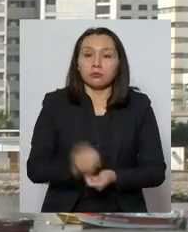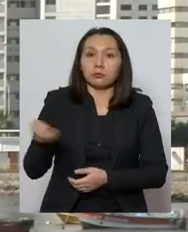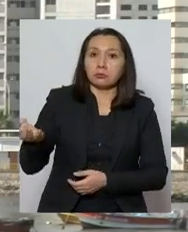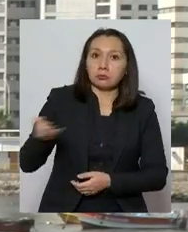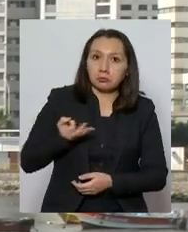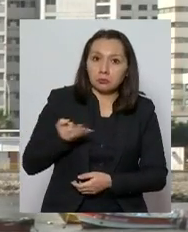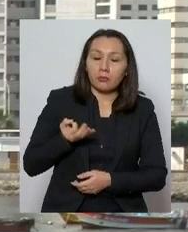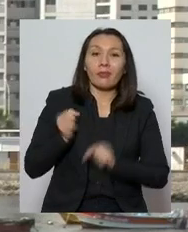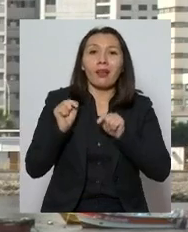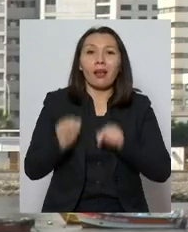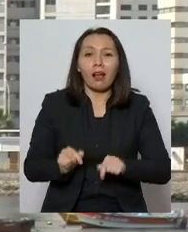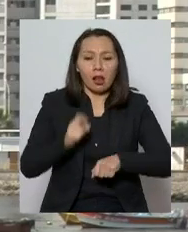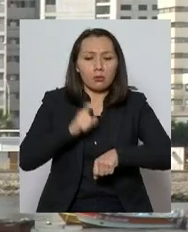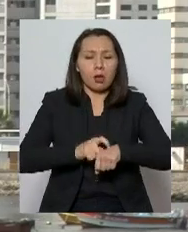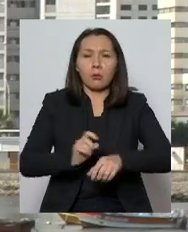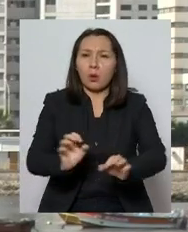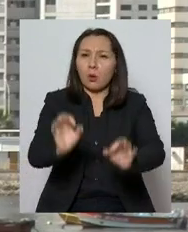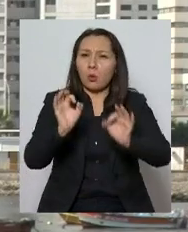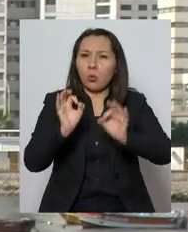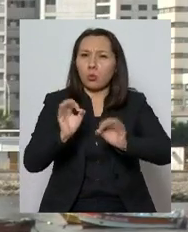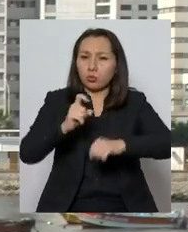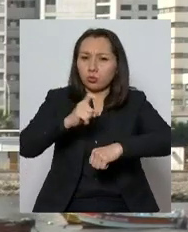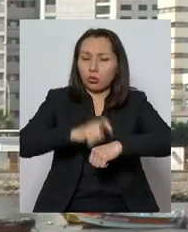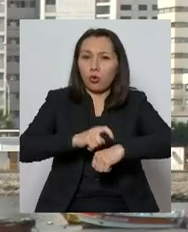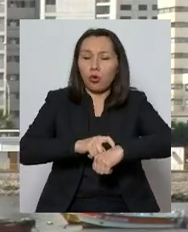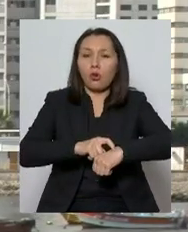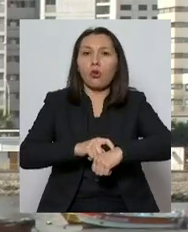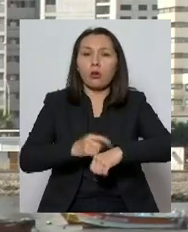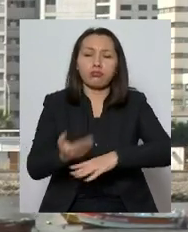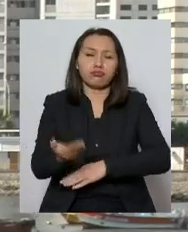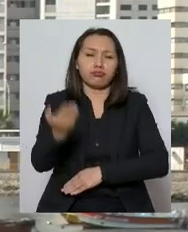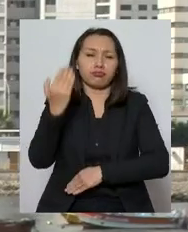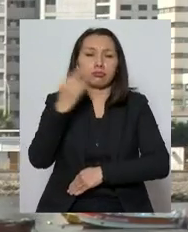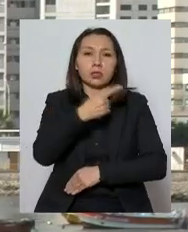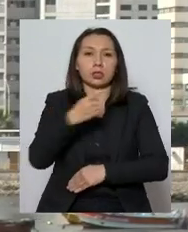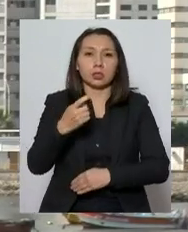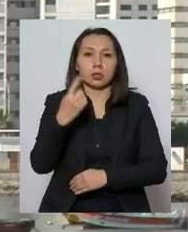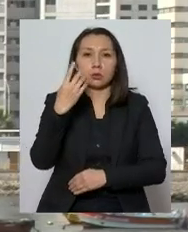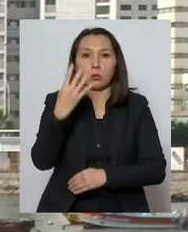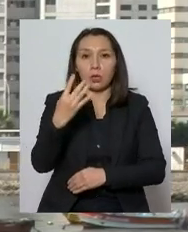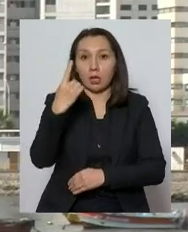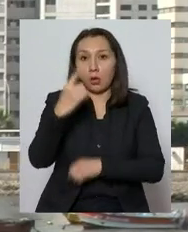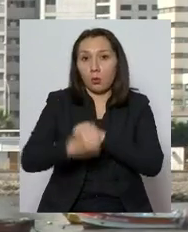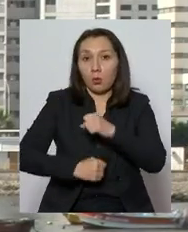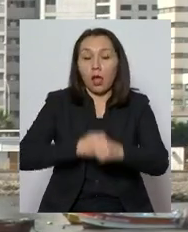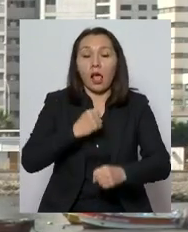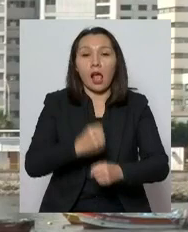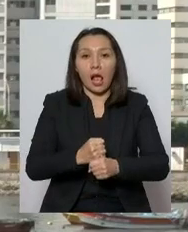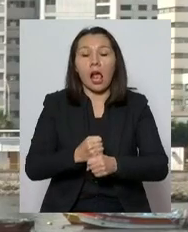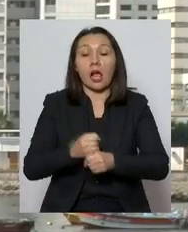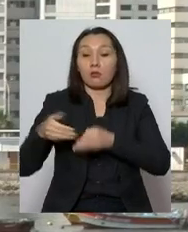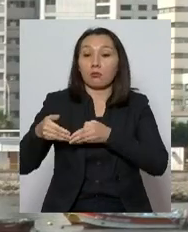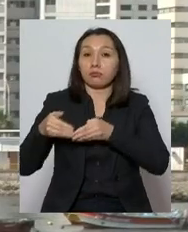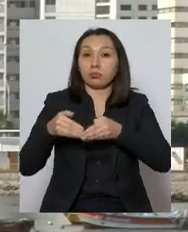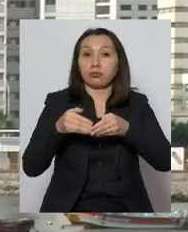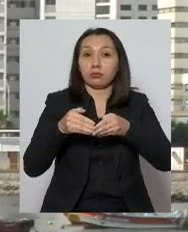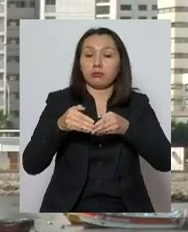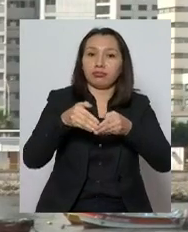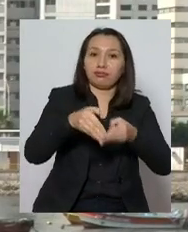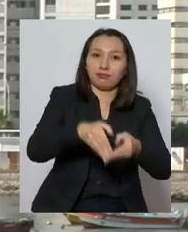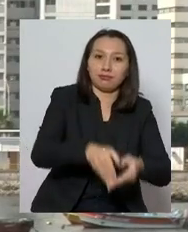dijo, este es el momento exacto en que hace 141 años la Esmeralda se